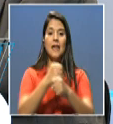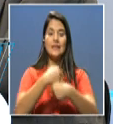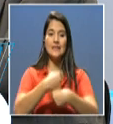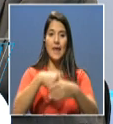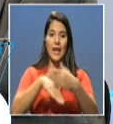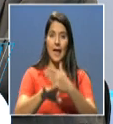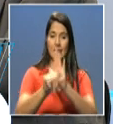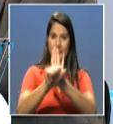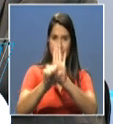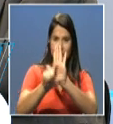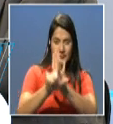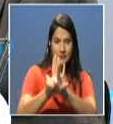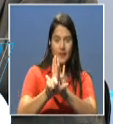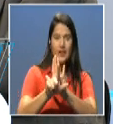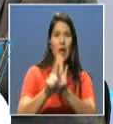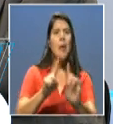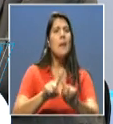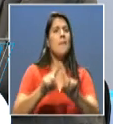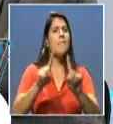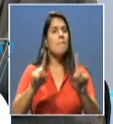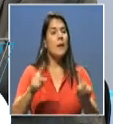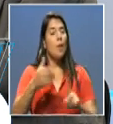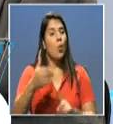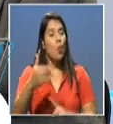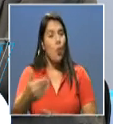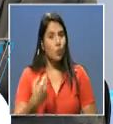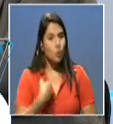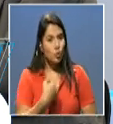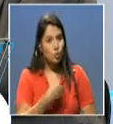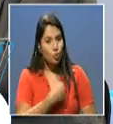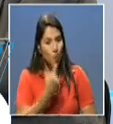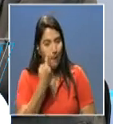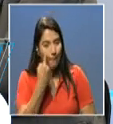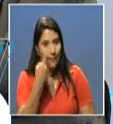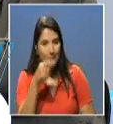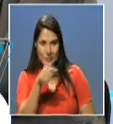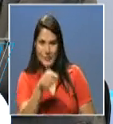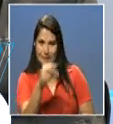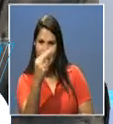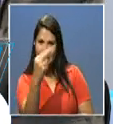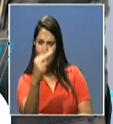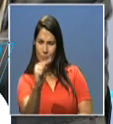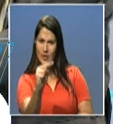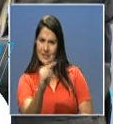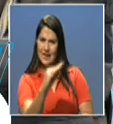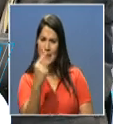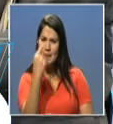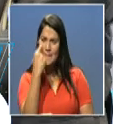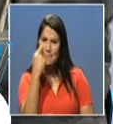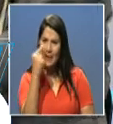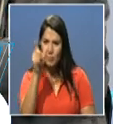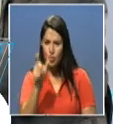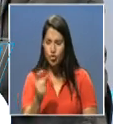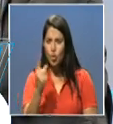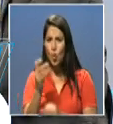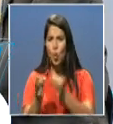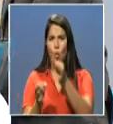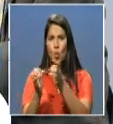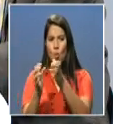legislativo, estructurales, pero cuando uno ve estos casos y entiende, como dice don Francisco, que esa red de cuidado quienes